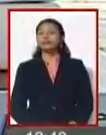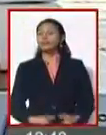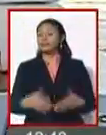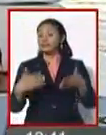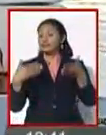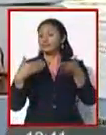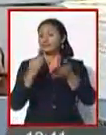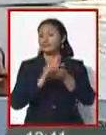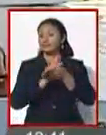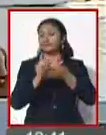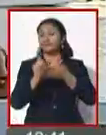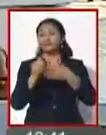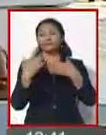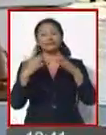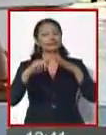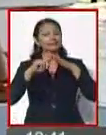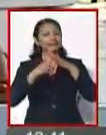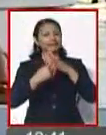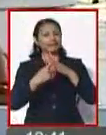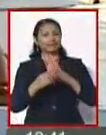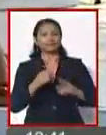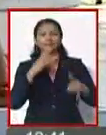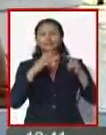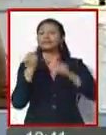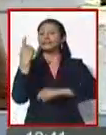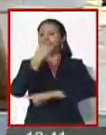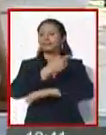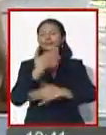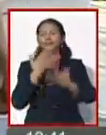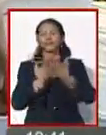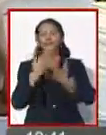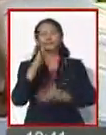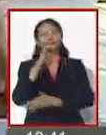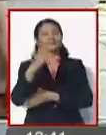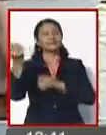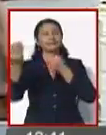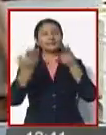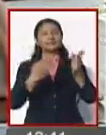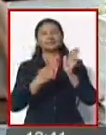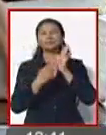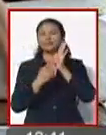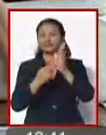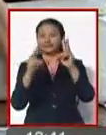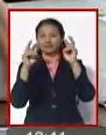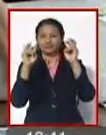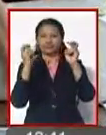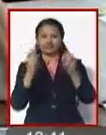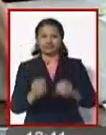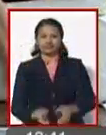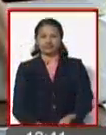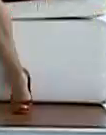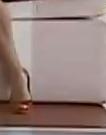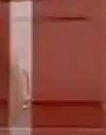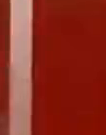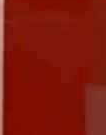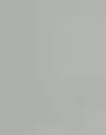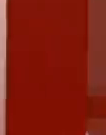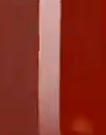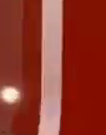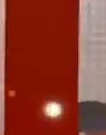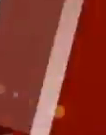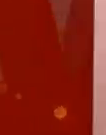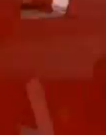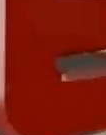Ya estamos llegando al fin de semana, así empezamos de esta manera Noticieros al Día. Buenas tardes, bienvenidos, enseguida vienen los titulares.